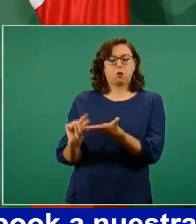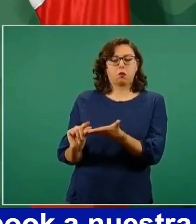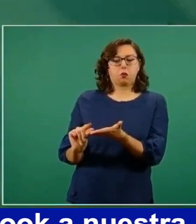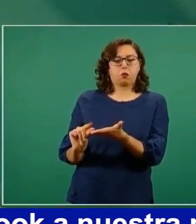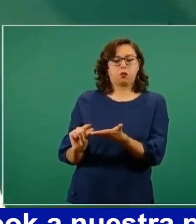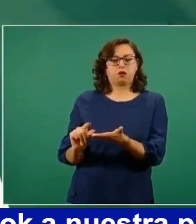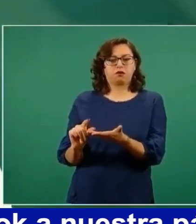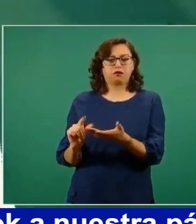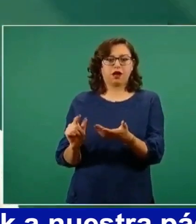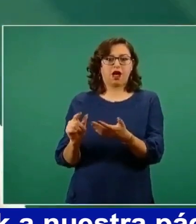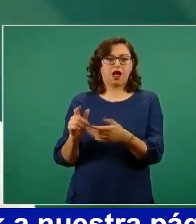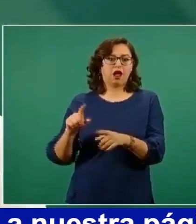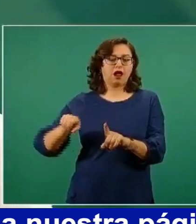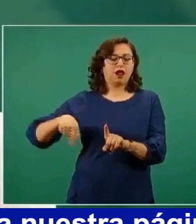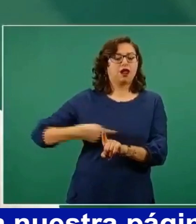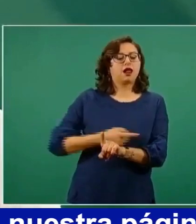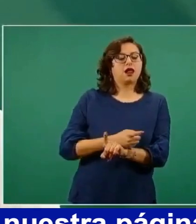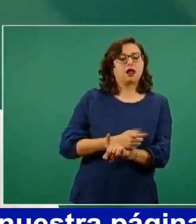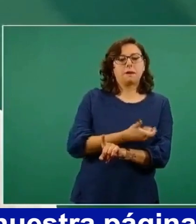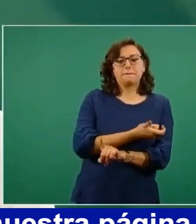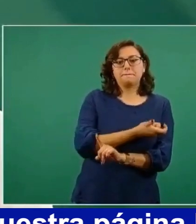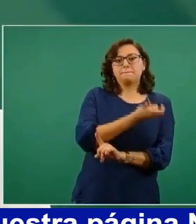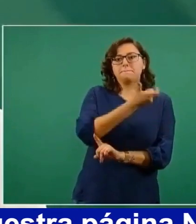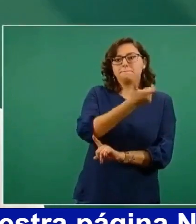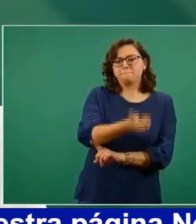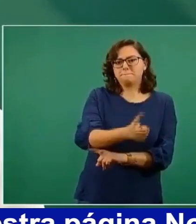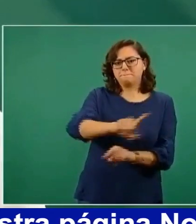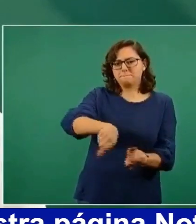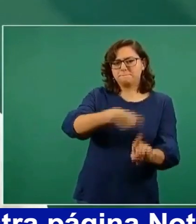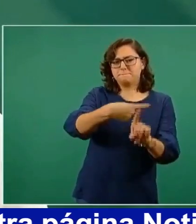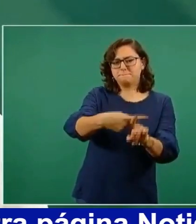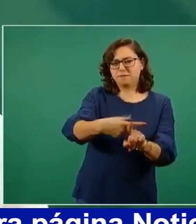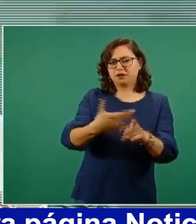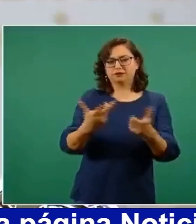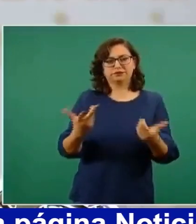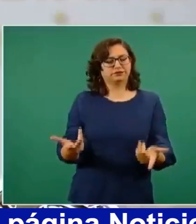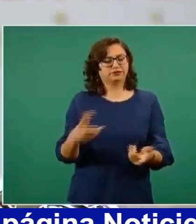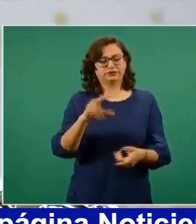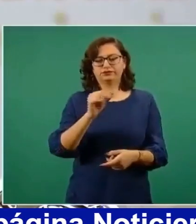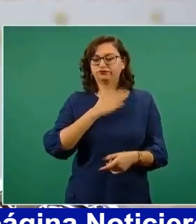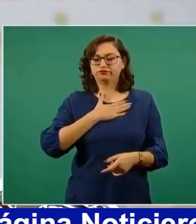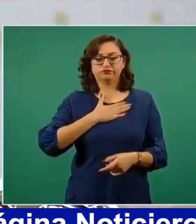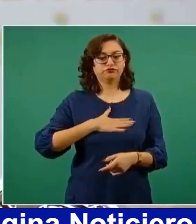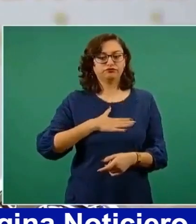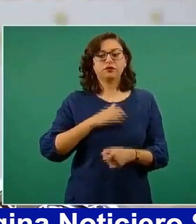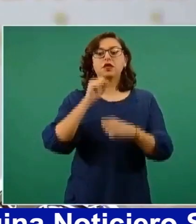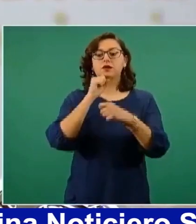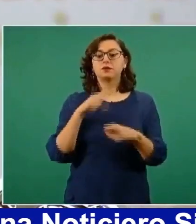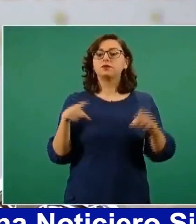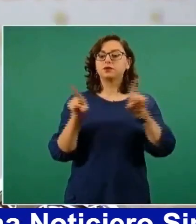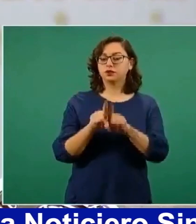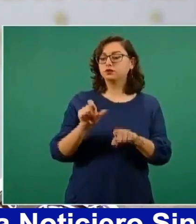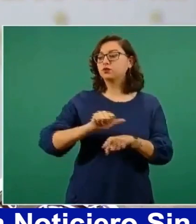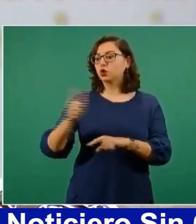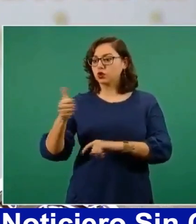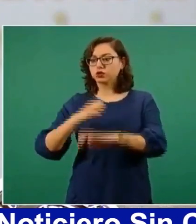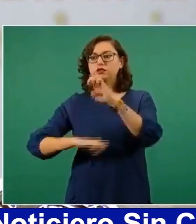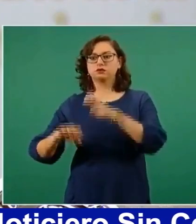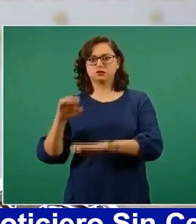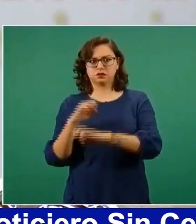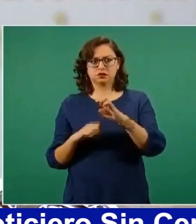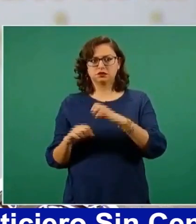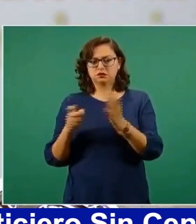los institutos de seguridad social, precisamente porque se registra a los trabajadores con salarios